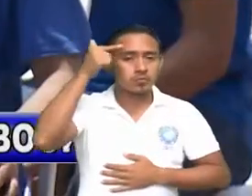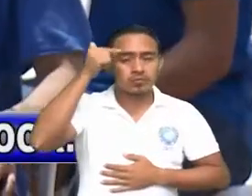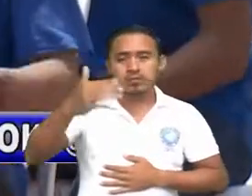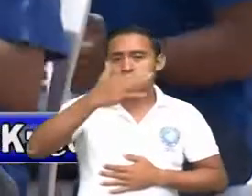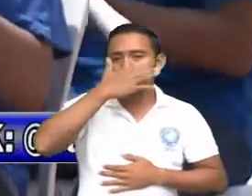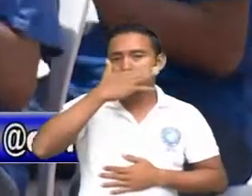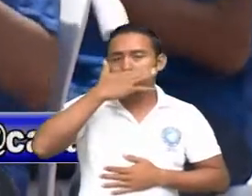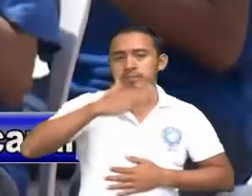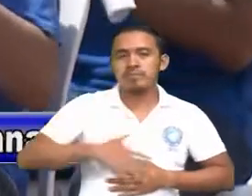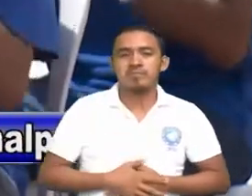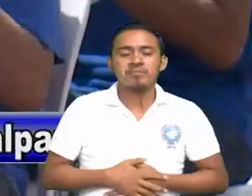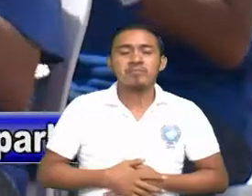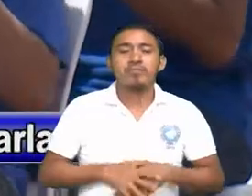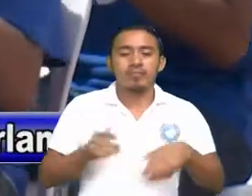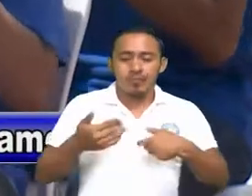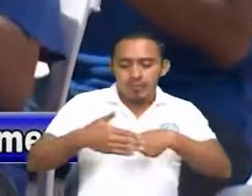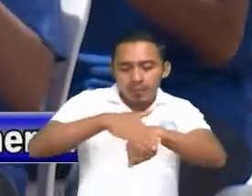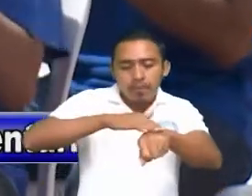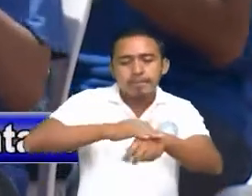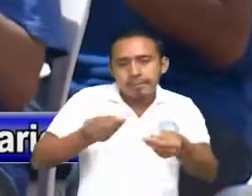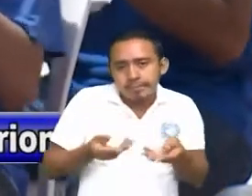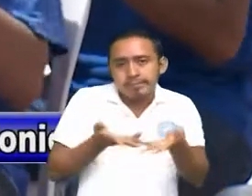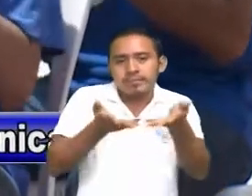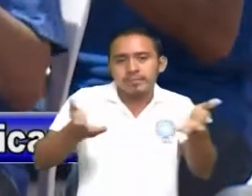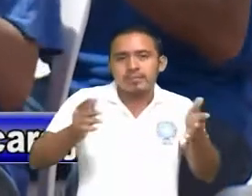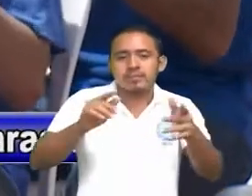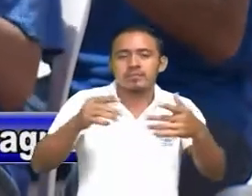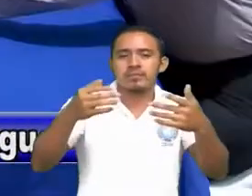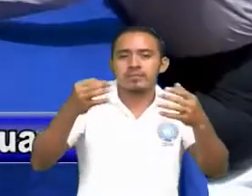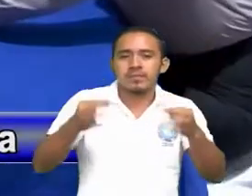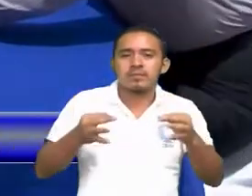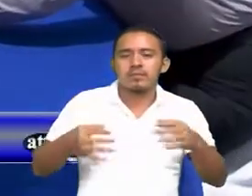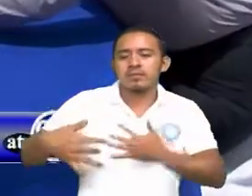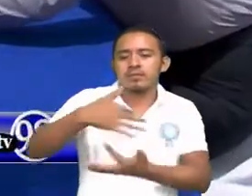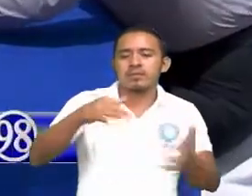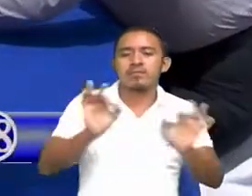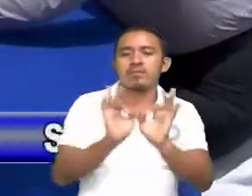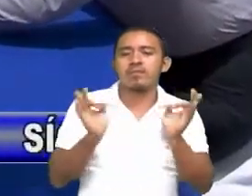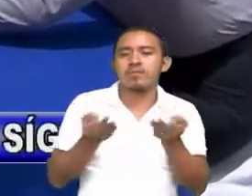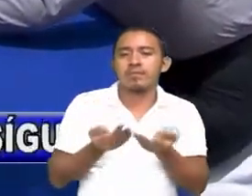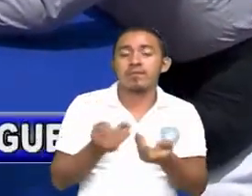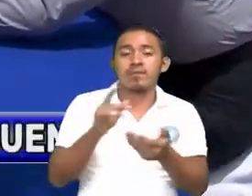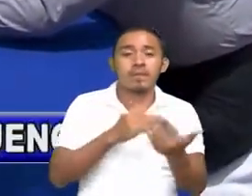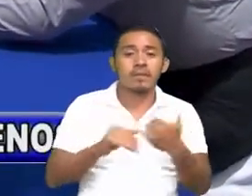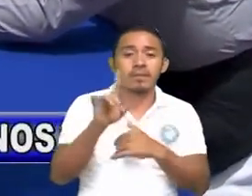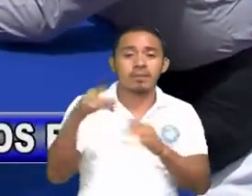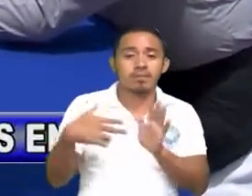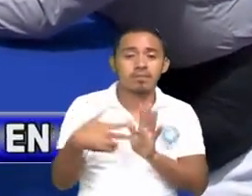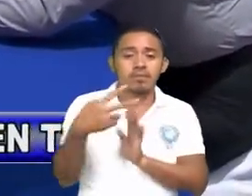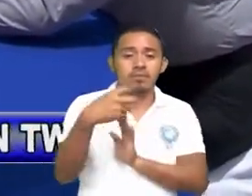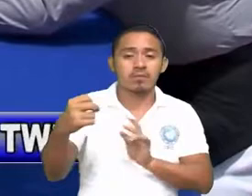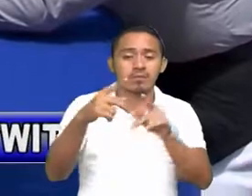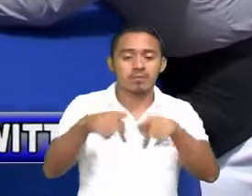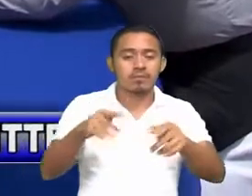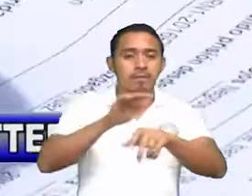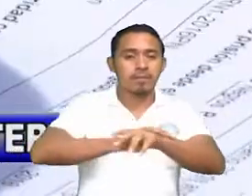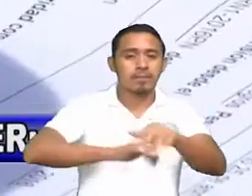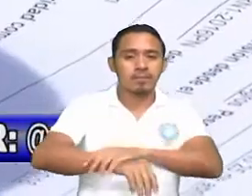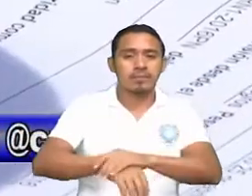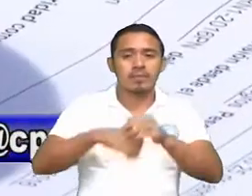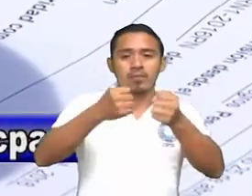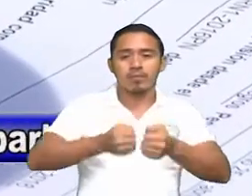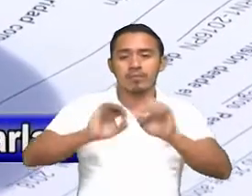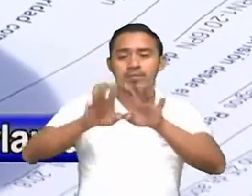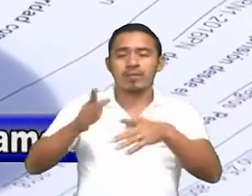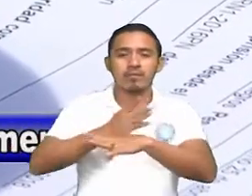y Unidad Nacional otorgó el beneficio legal de convivencia familiar a más de 1.200 presos y presas que pagaban